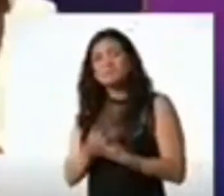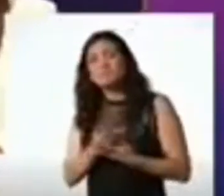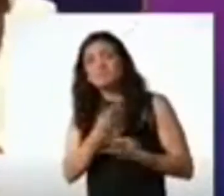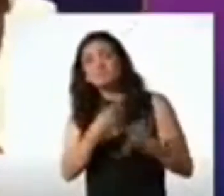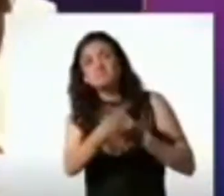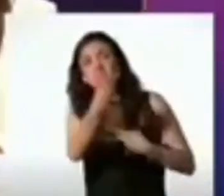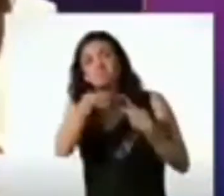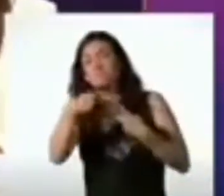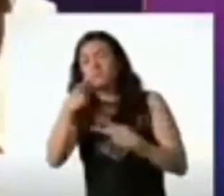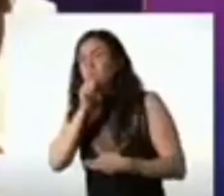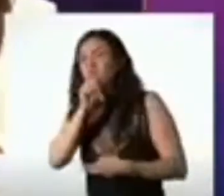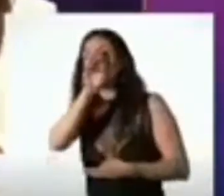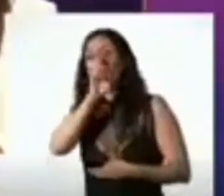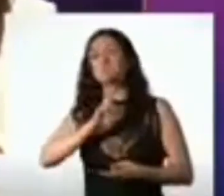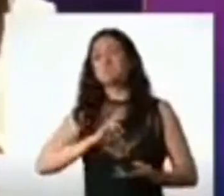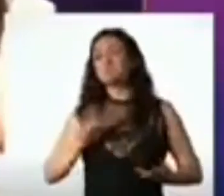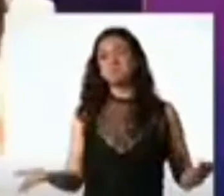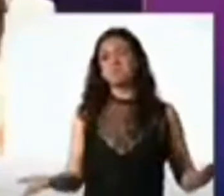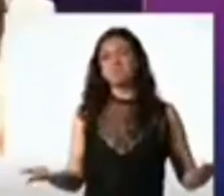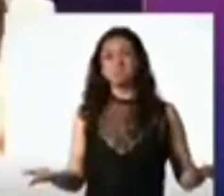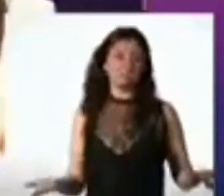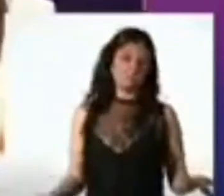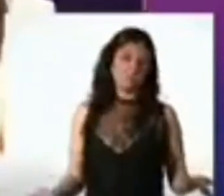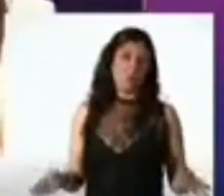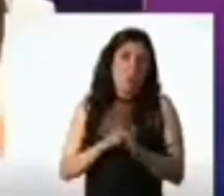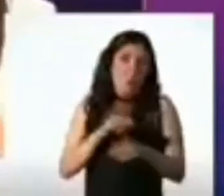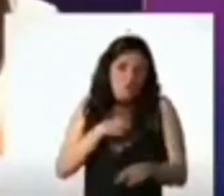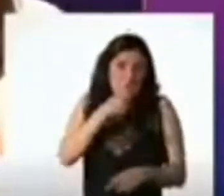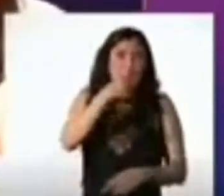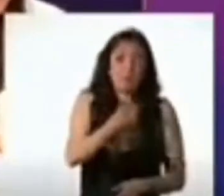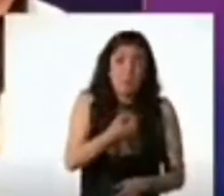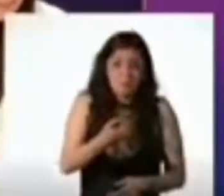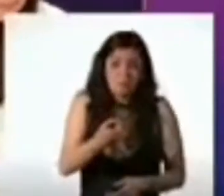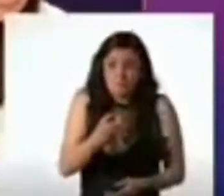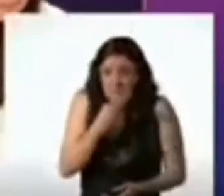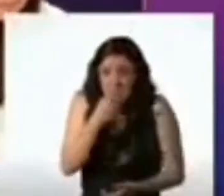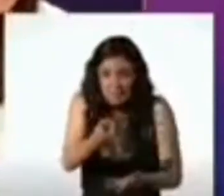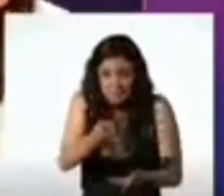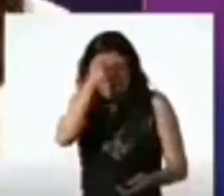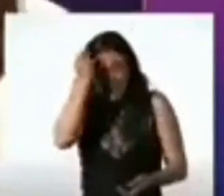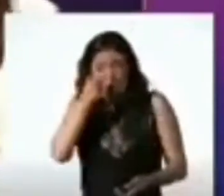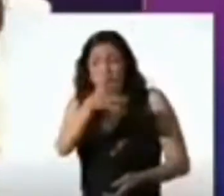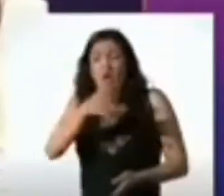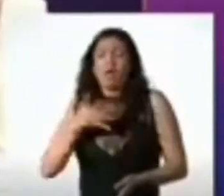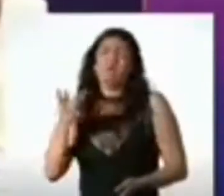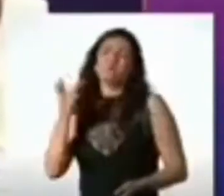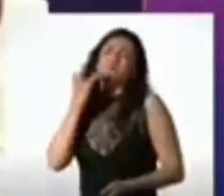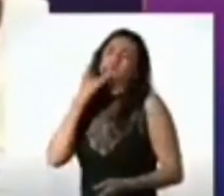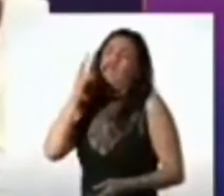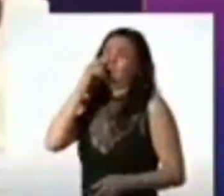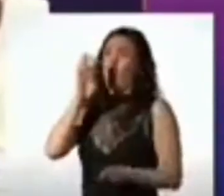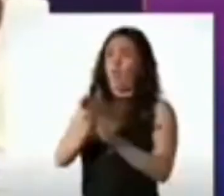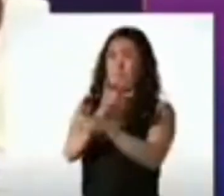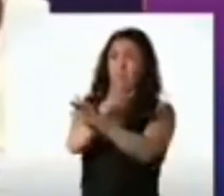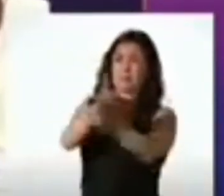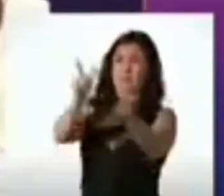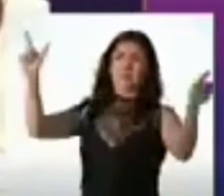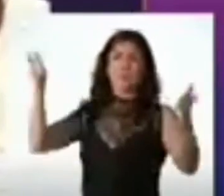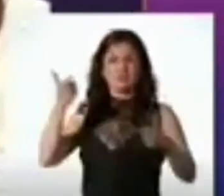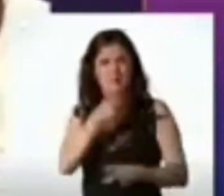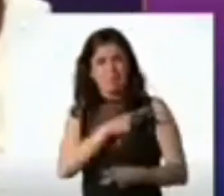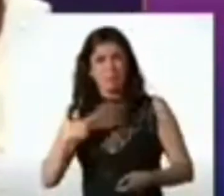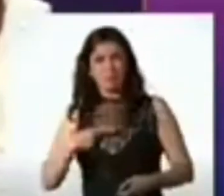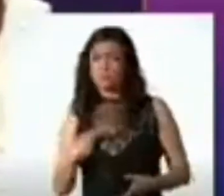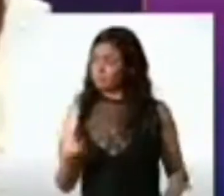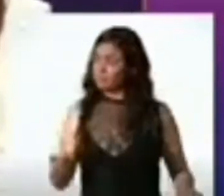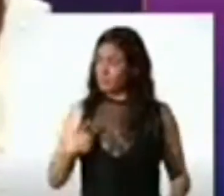incumplidas. La contrarréplica, pues, ¿qué hago? Decirle a Teresa Jiménez que ella presume de que liberó la deuda y yo les quiero